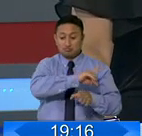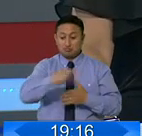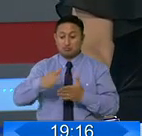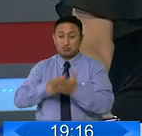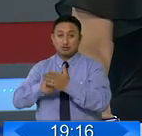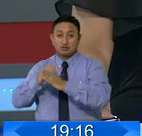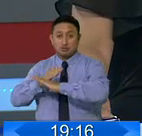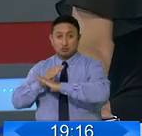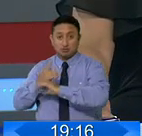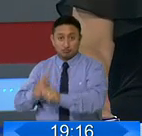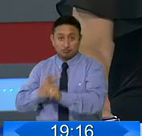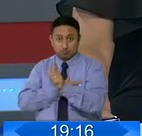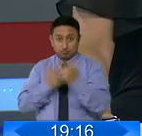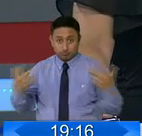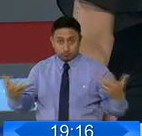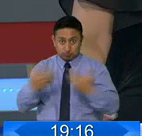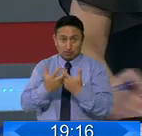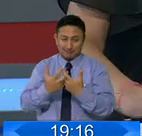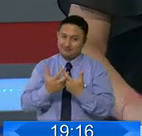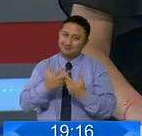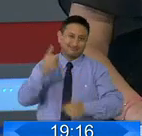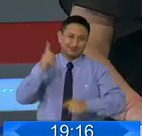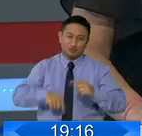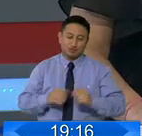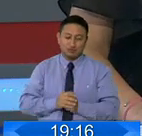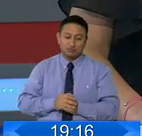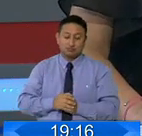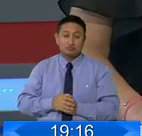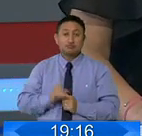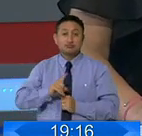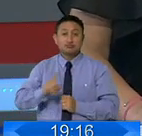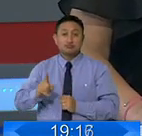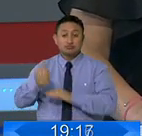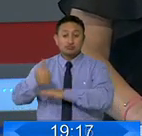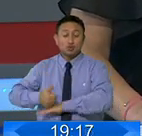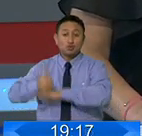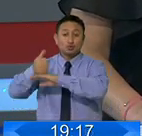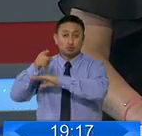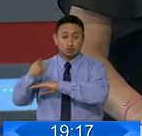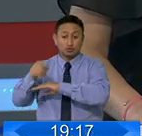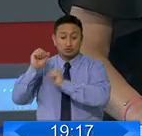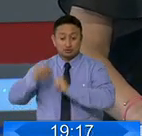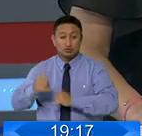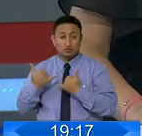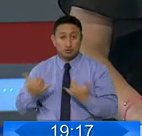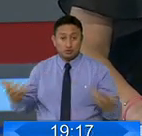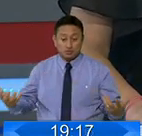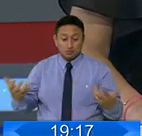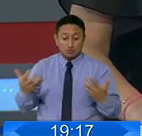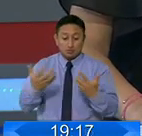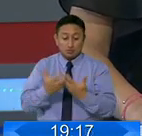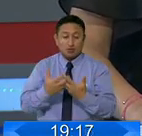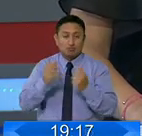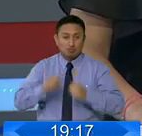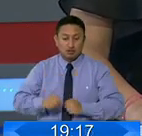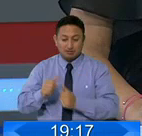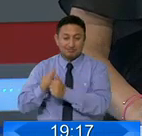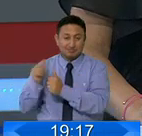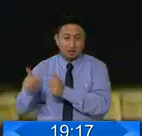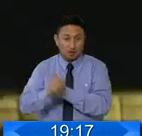de Defensa, mientras la titular de la entidad asegura que se está trabajando para no perder la